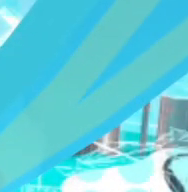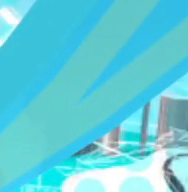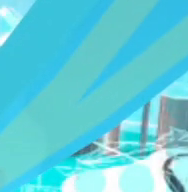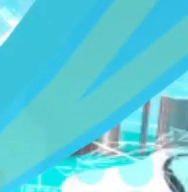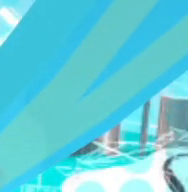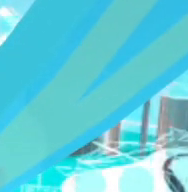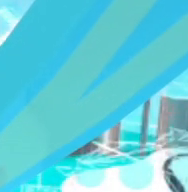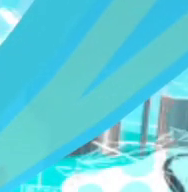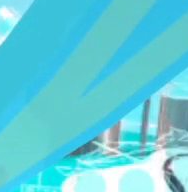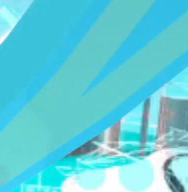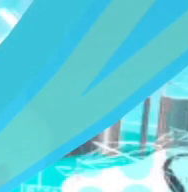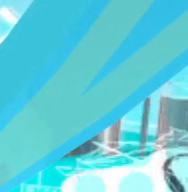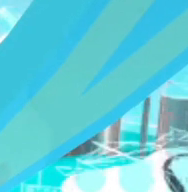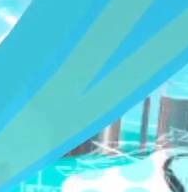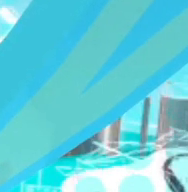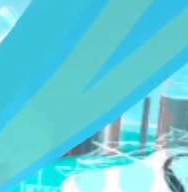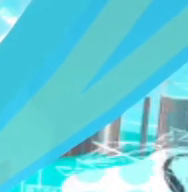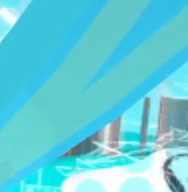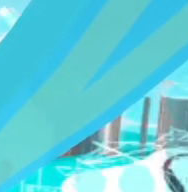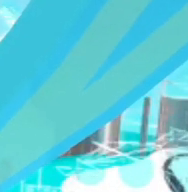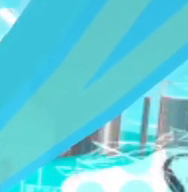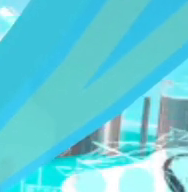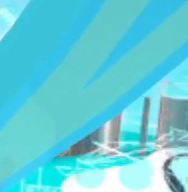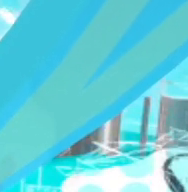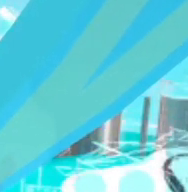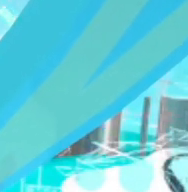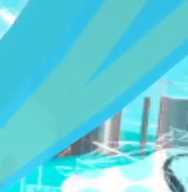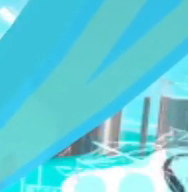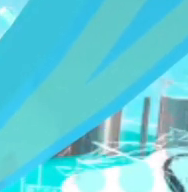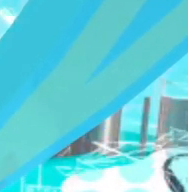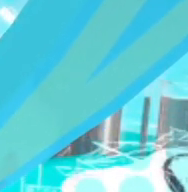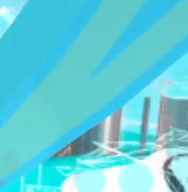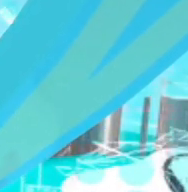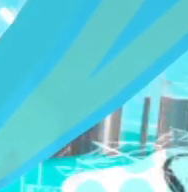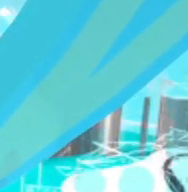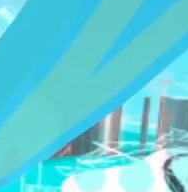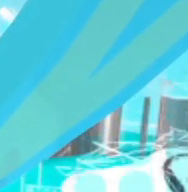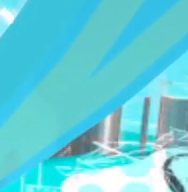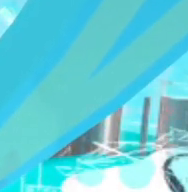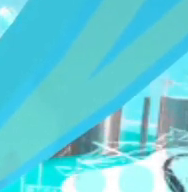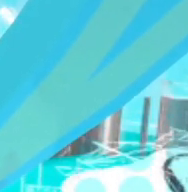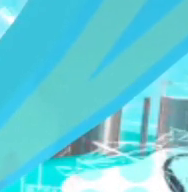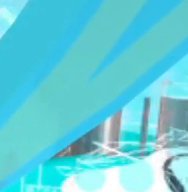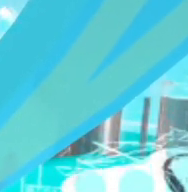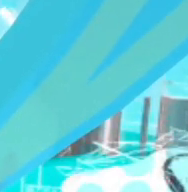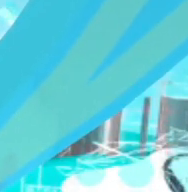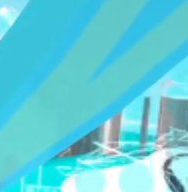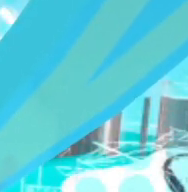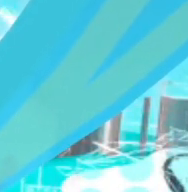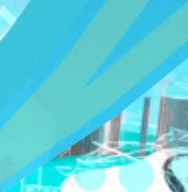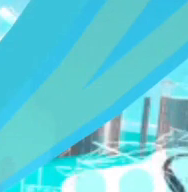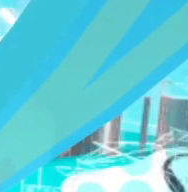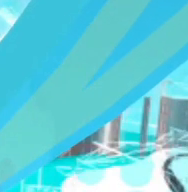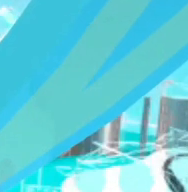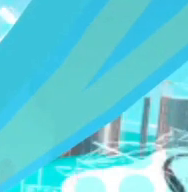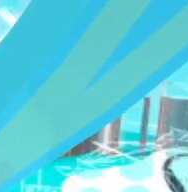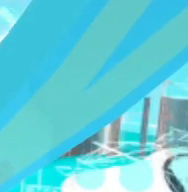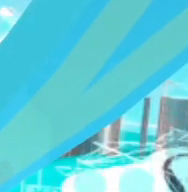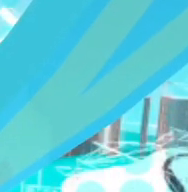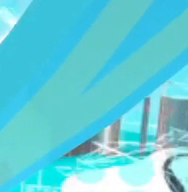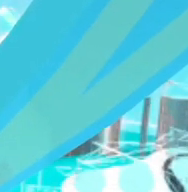en 567 colones con 15 céntimos y la venta 572 colones con 68 céntimos. Ha tenido una